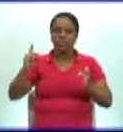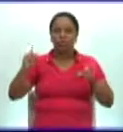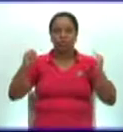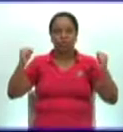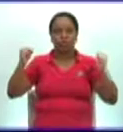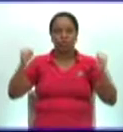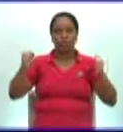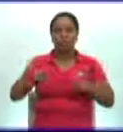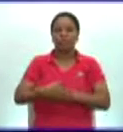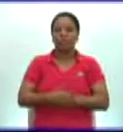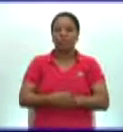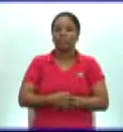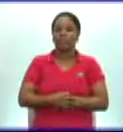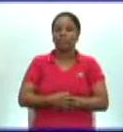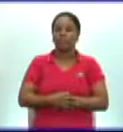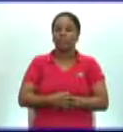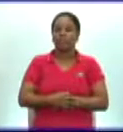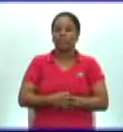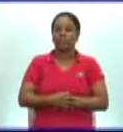medición de fuerzas.